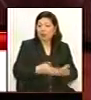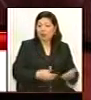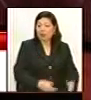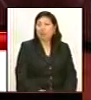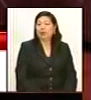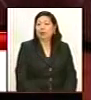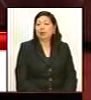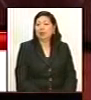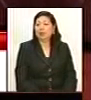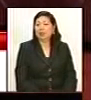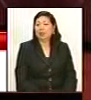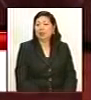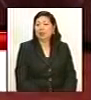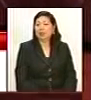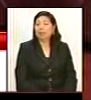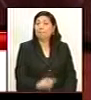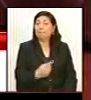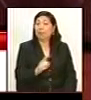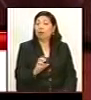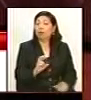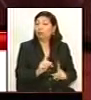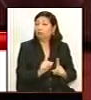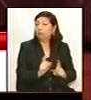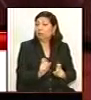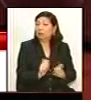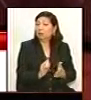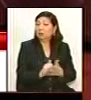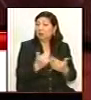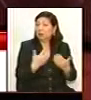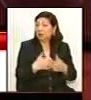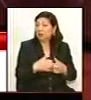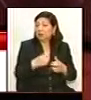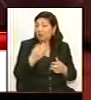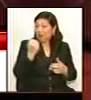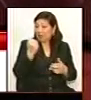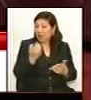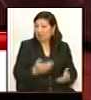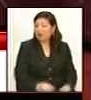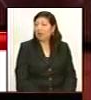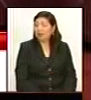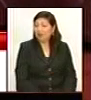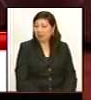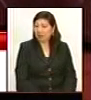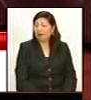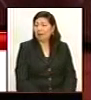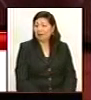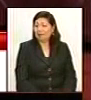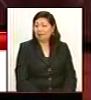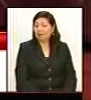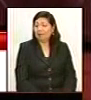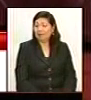del, ¿no?, para hacer el concurso para que esta empresa sea ganadora.